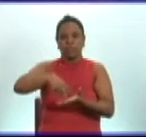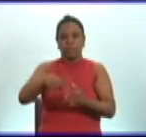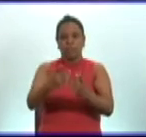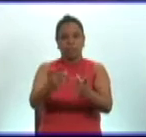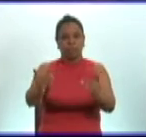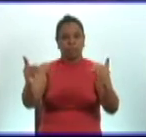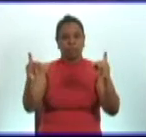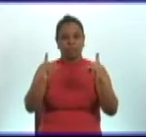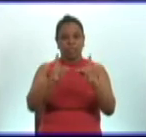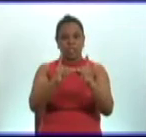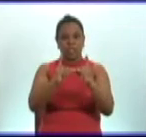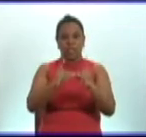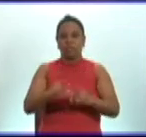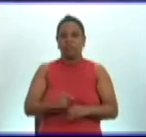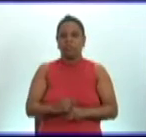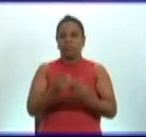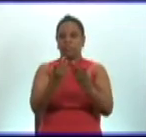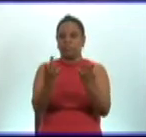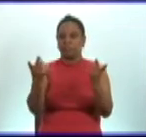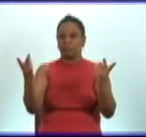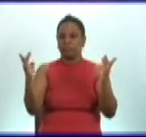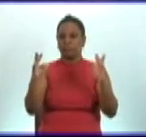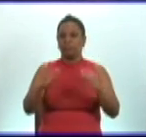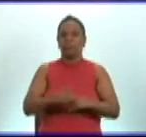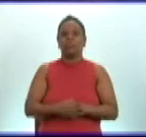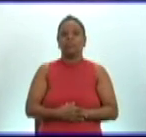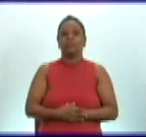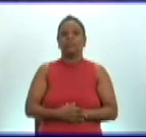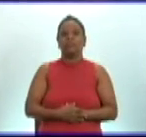en aquella tumba enrejada.